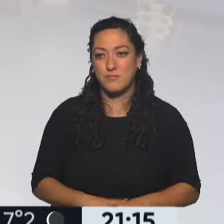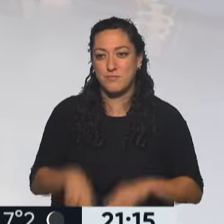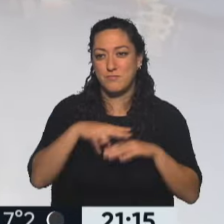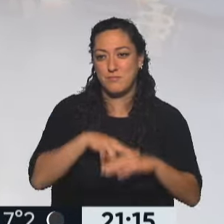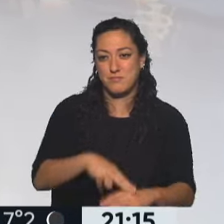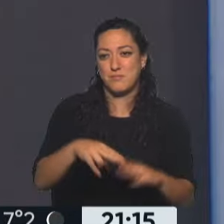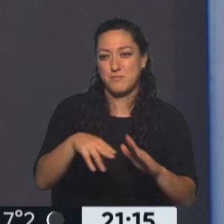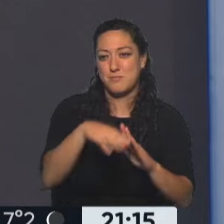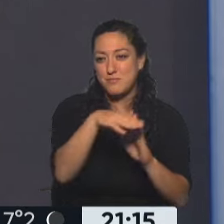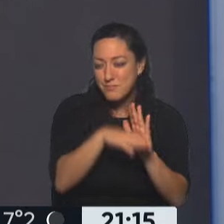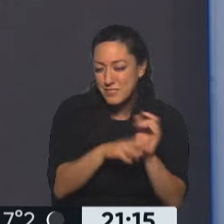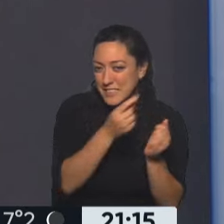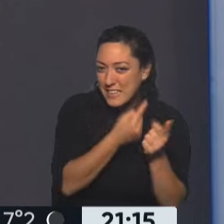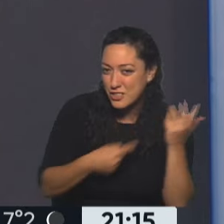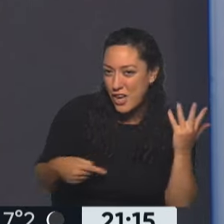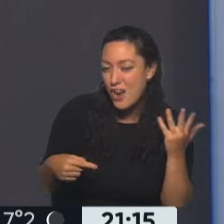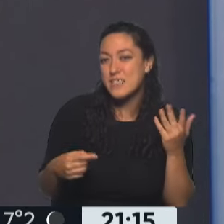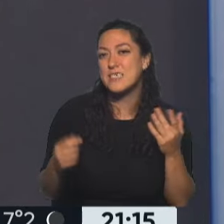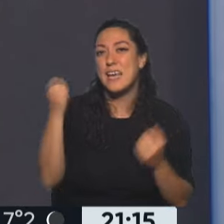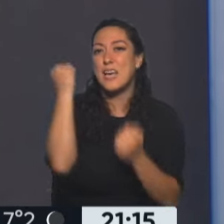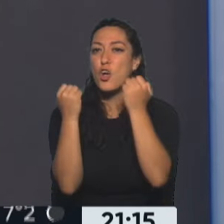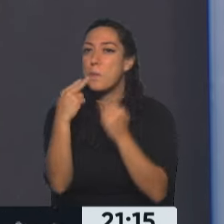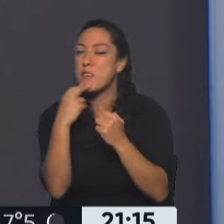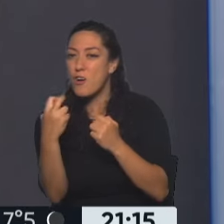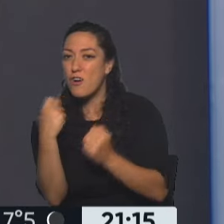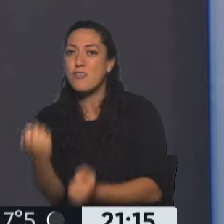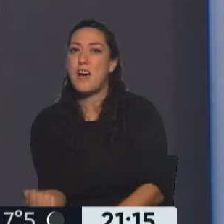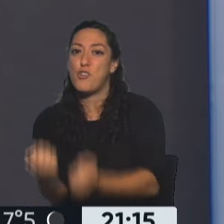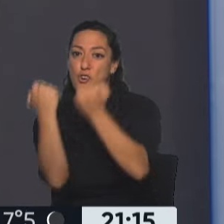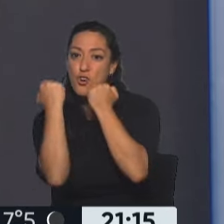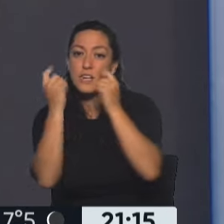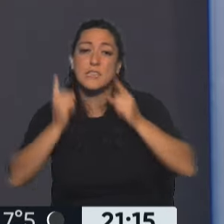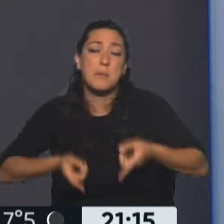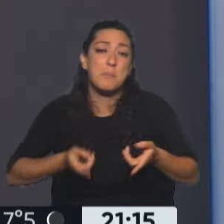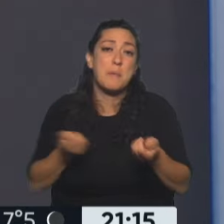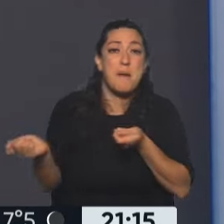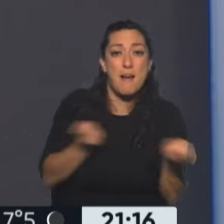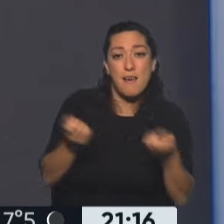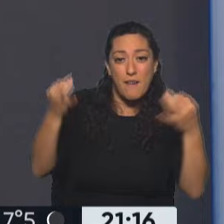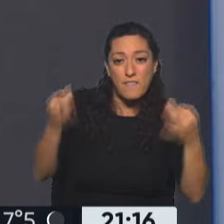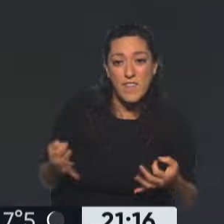que no solo es por una cuestión de ahorrar en la electricidad, sino también son usos racionales que tienen que ver